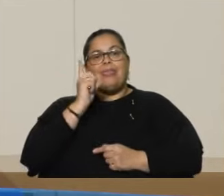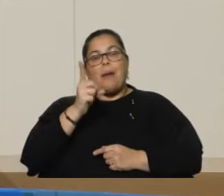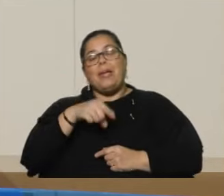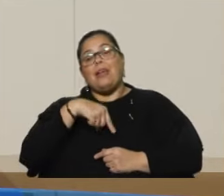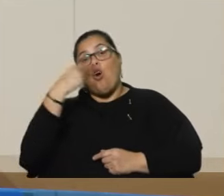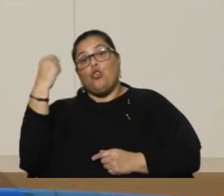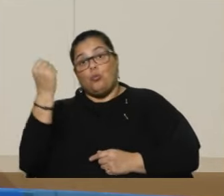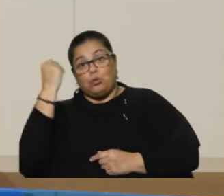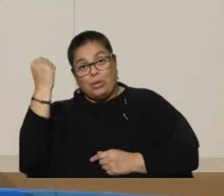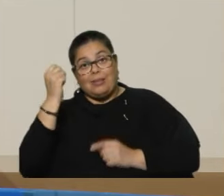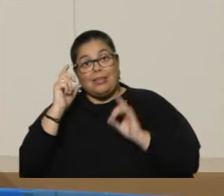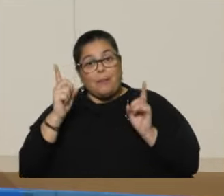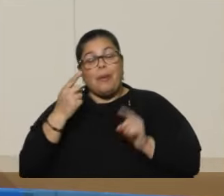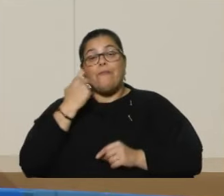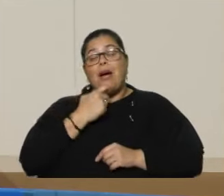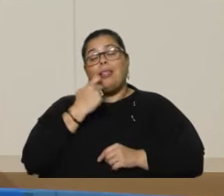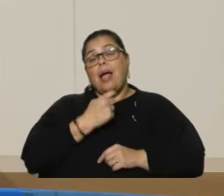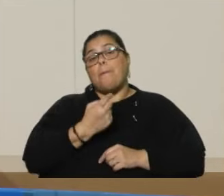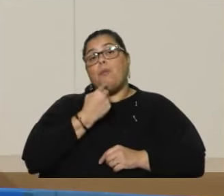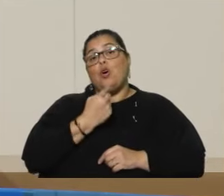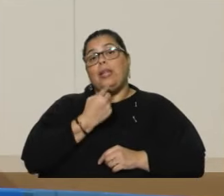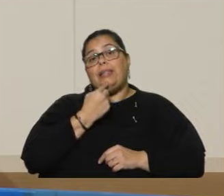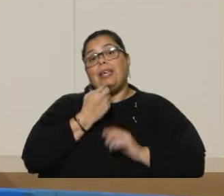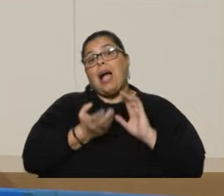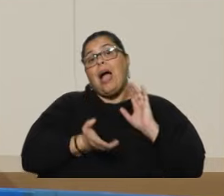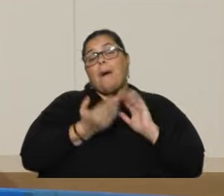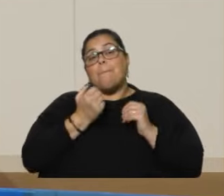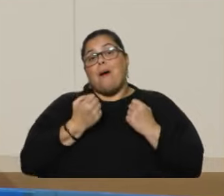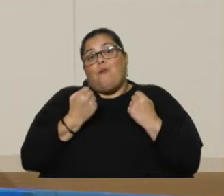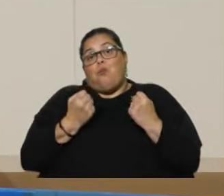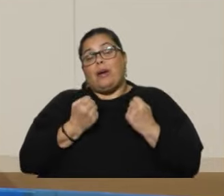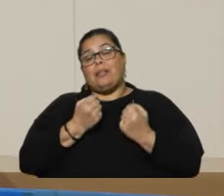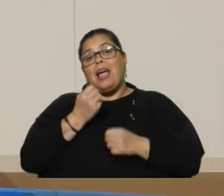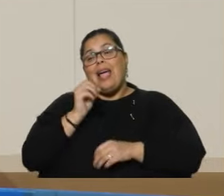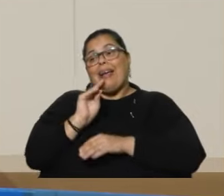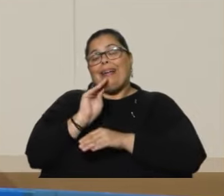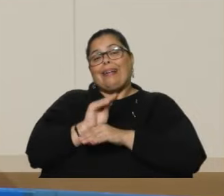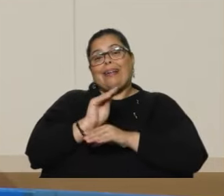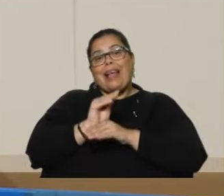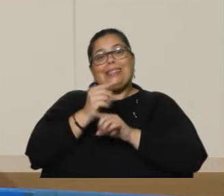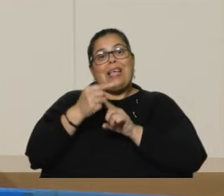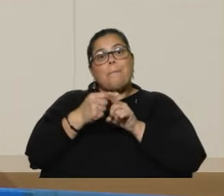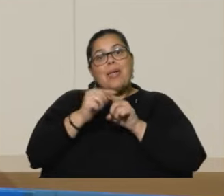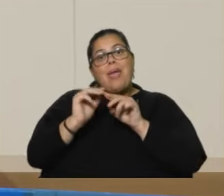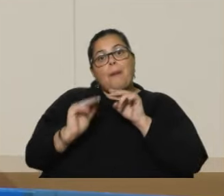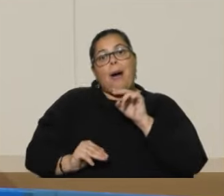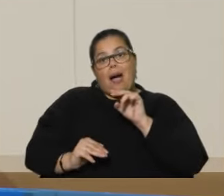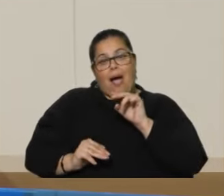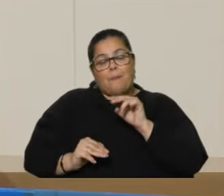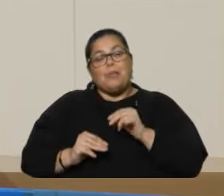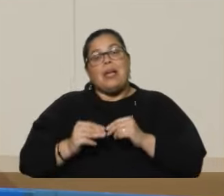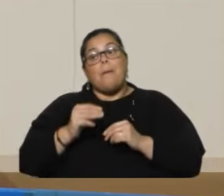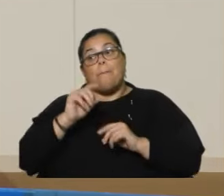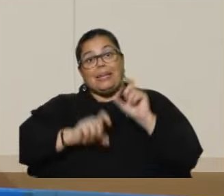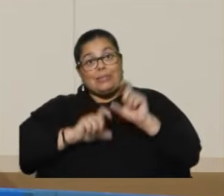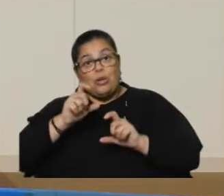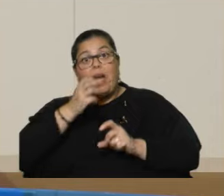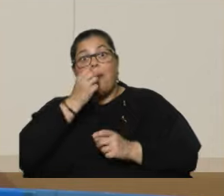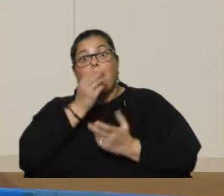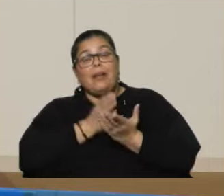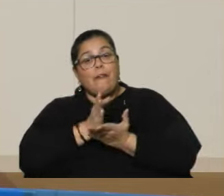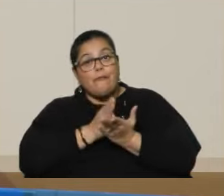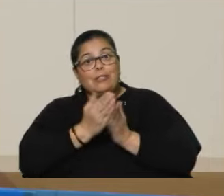falta una política mucho más potente para lo que sería la clase media baja, digamos, lo que queda arriba de las personas que se benefician de ese plan de